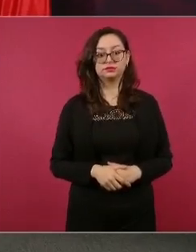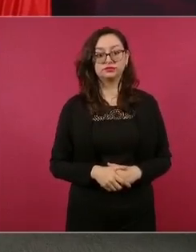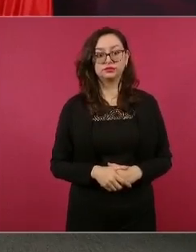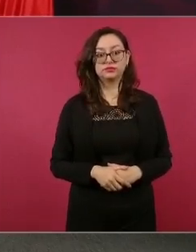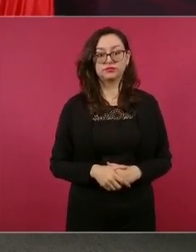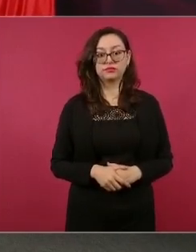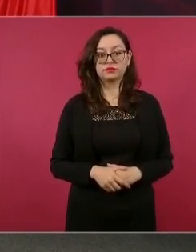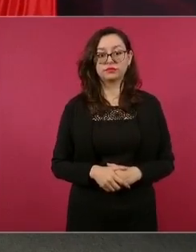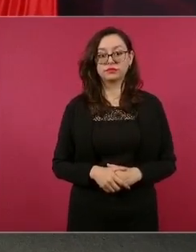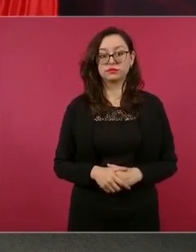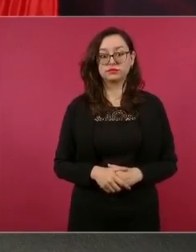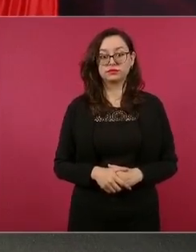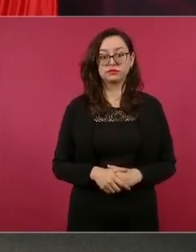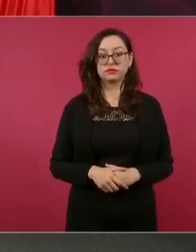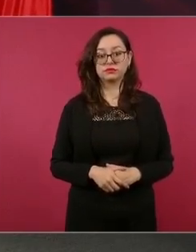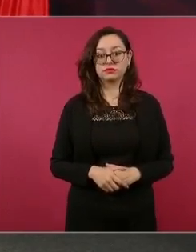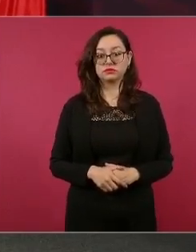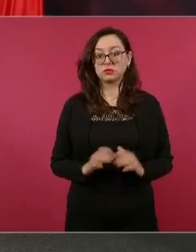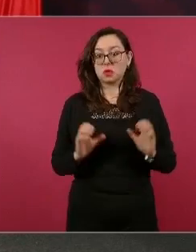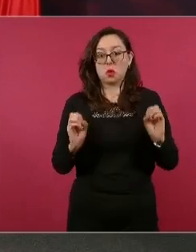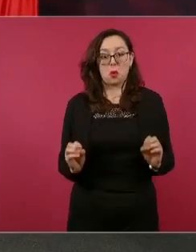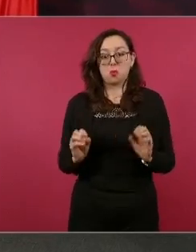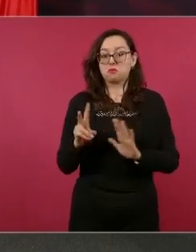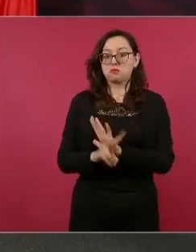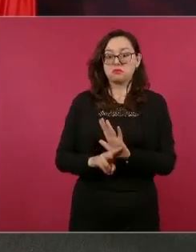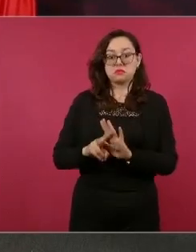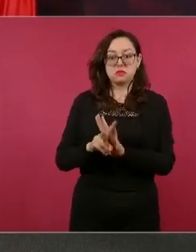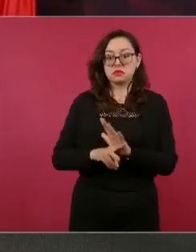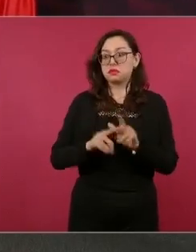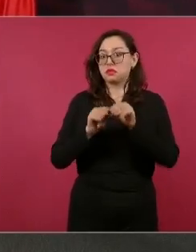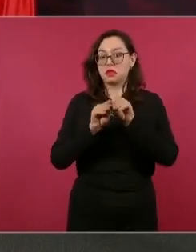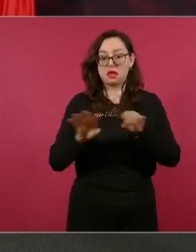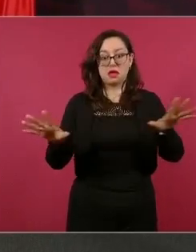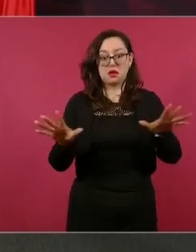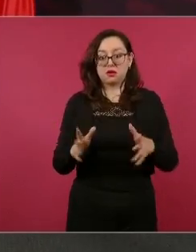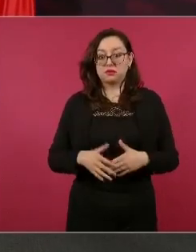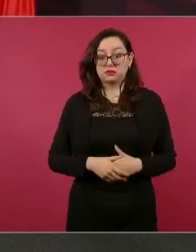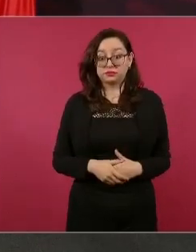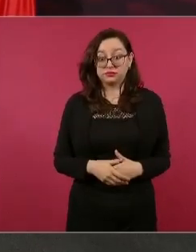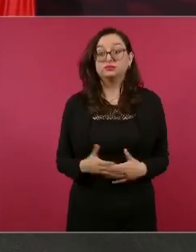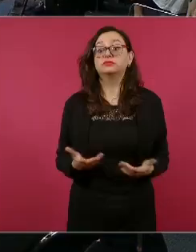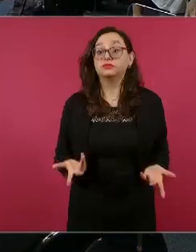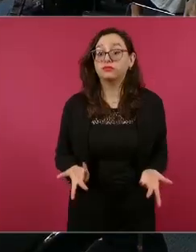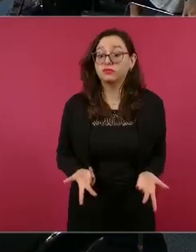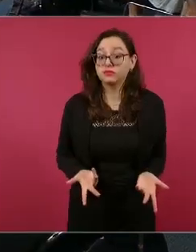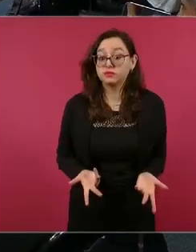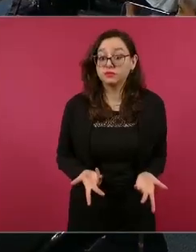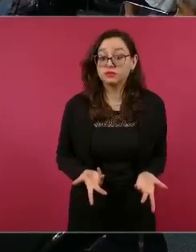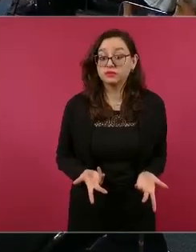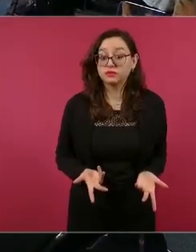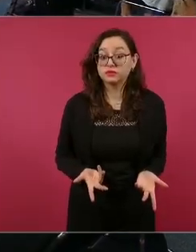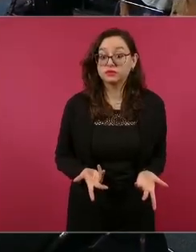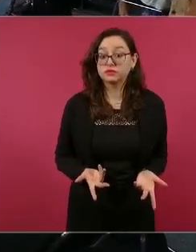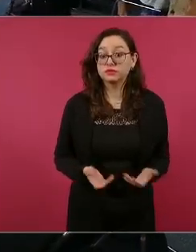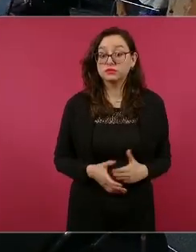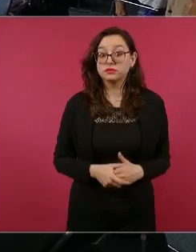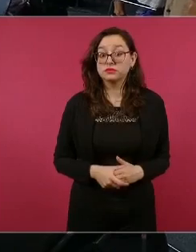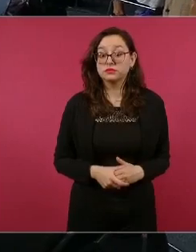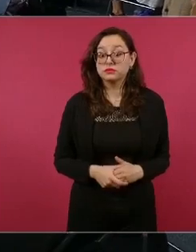o mediante un video, mande. Ella está consciente.